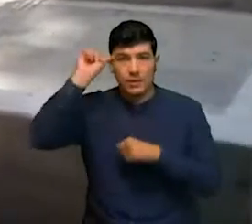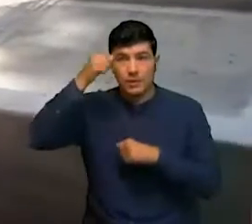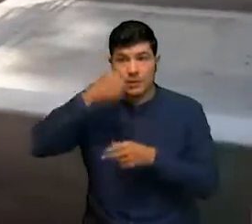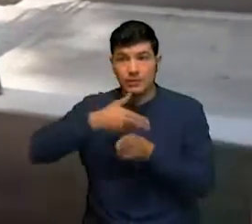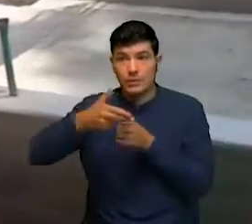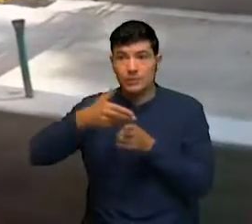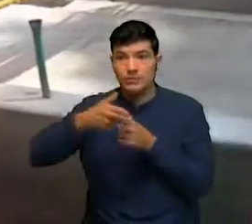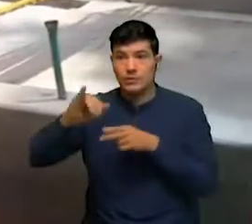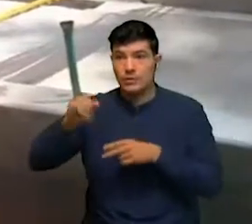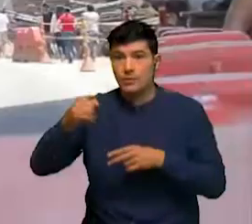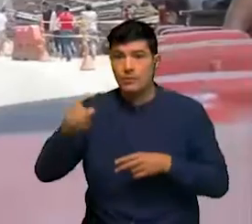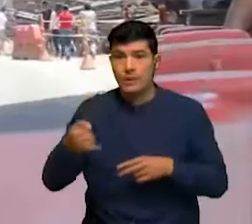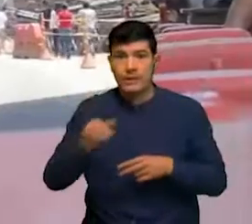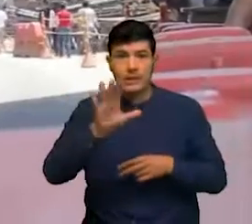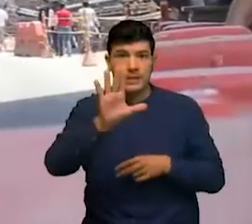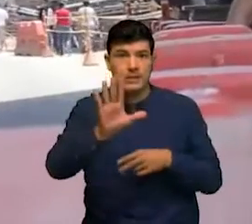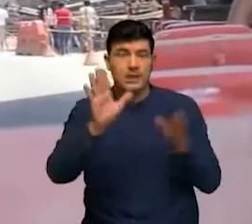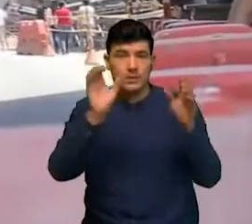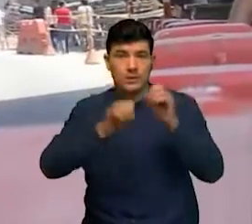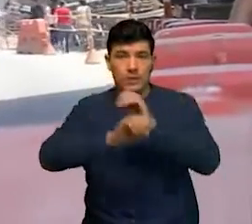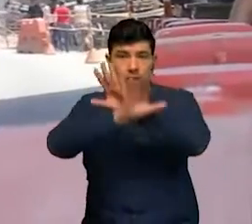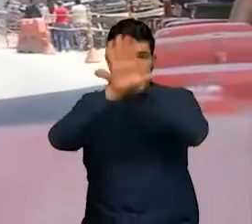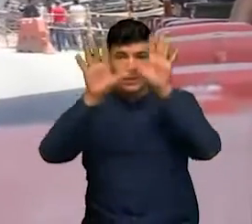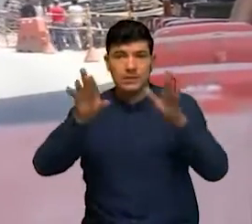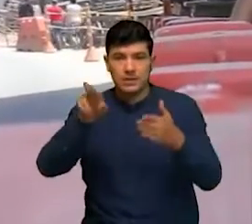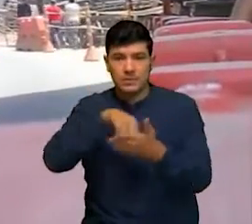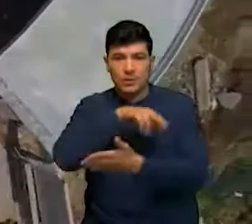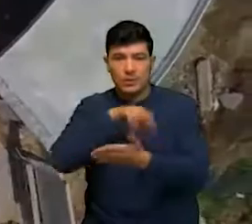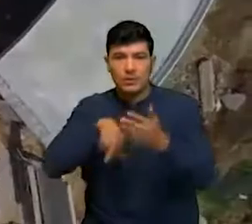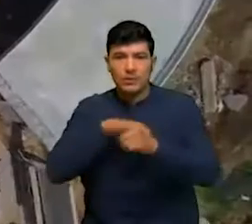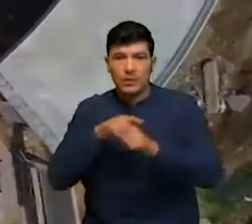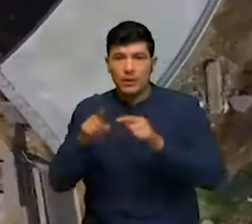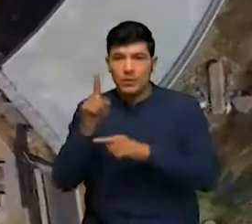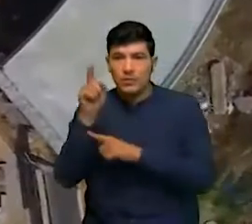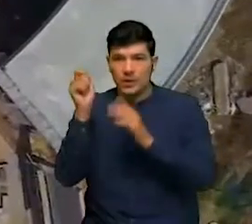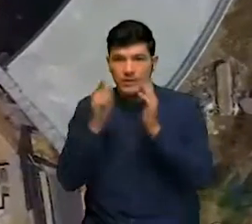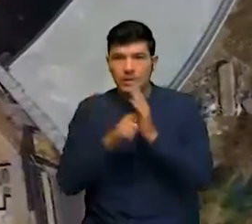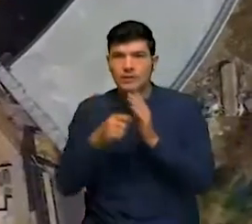jueves desde las 5 de la mañana también habrá restricción, pero esta vez solo con paso a un solo carril.